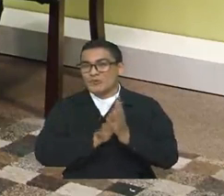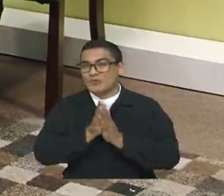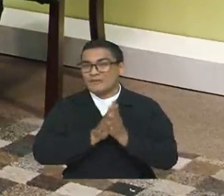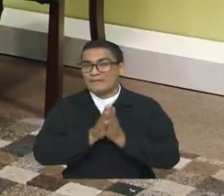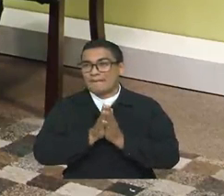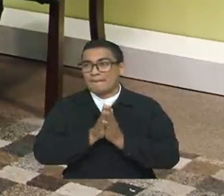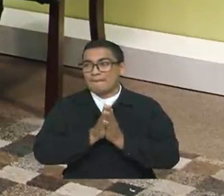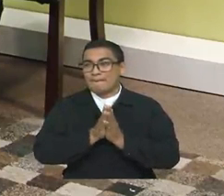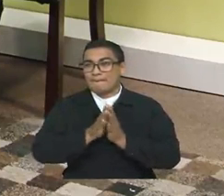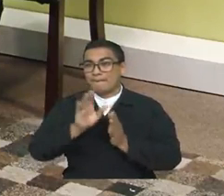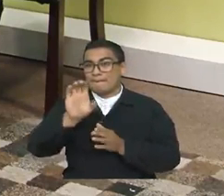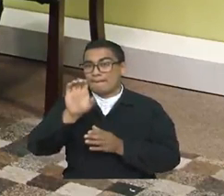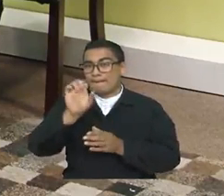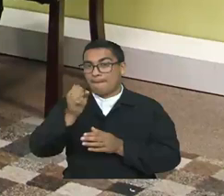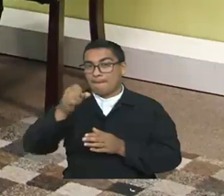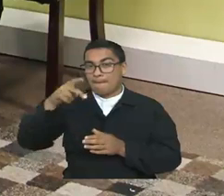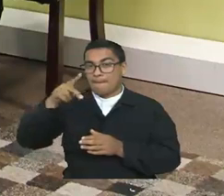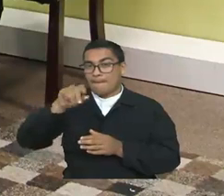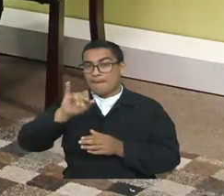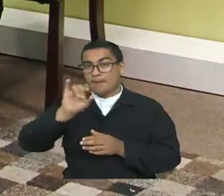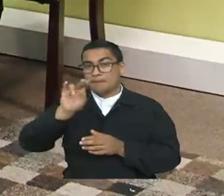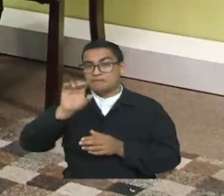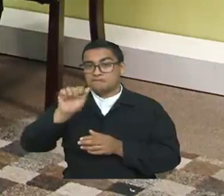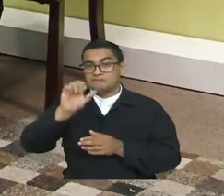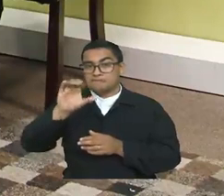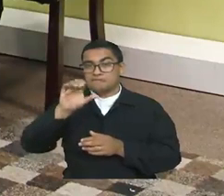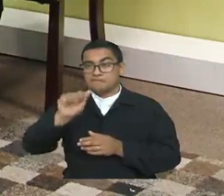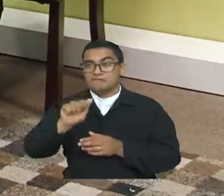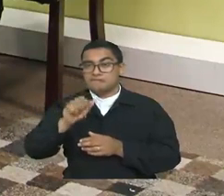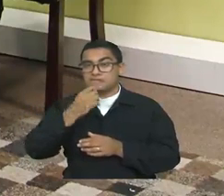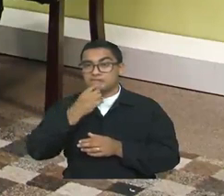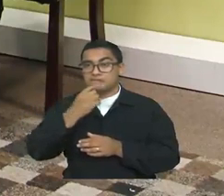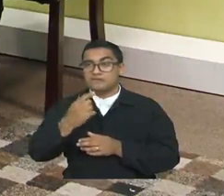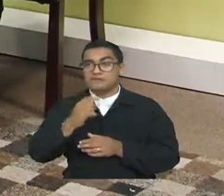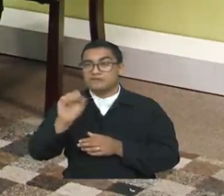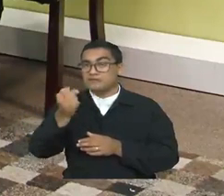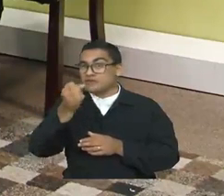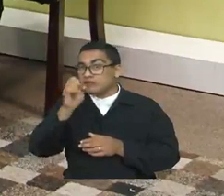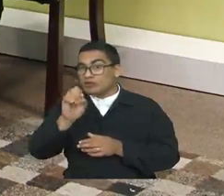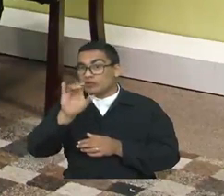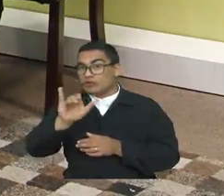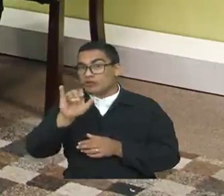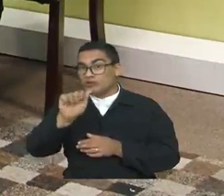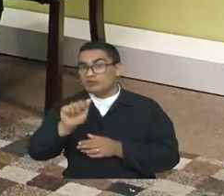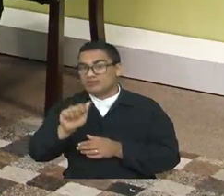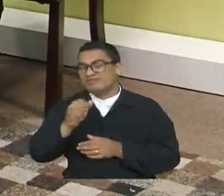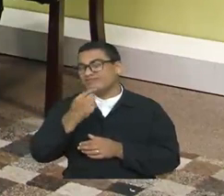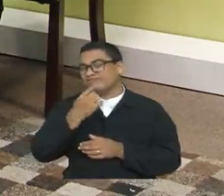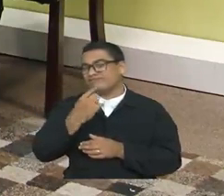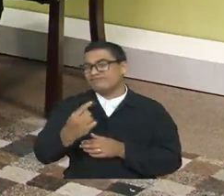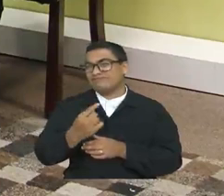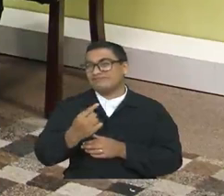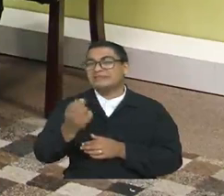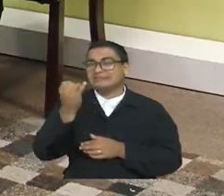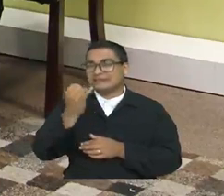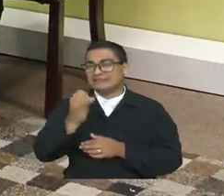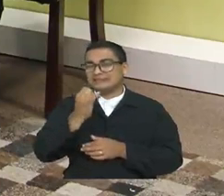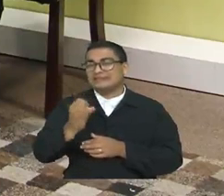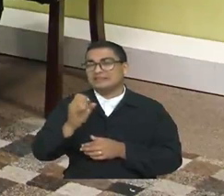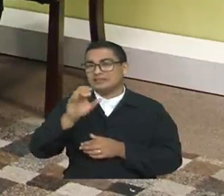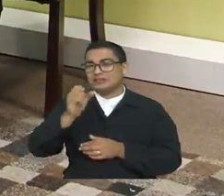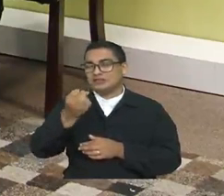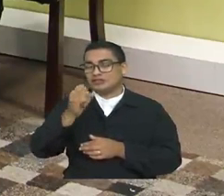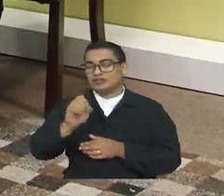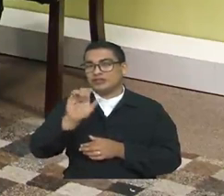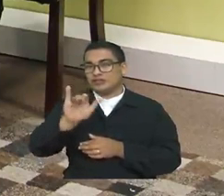las de espinaca, no sé si las has probado. Hacen tortitas de espinaca. Tortitas de soya, buenas. Son bien ricas. Las de soya sí son buenas, pero